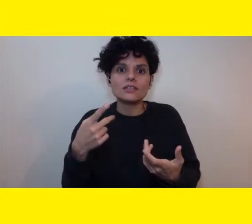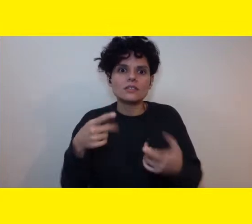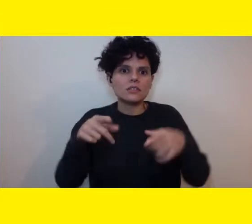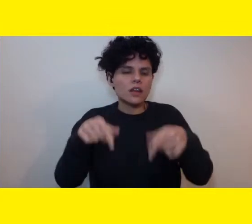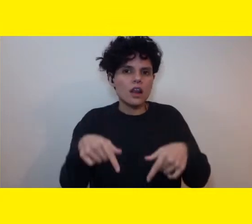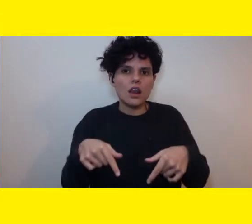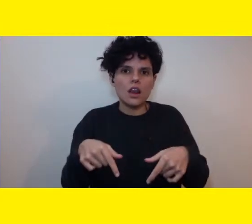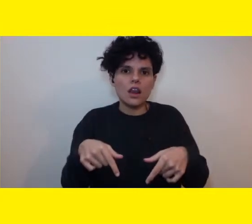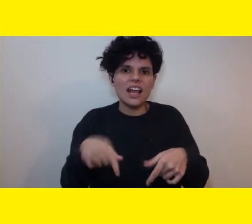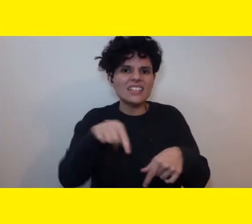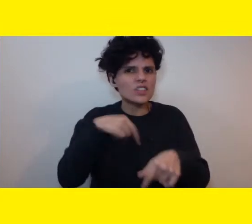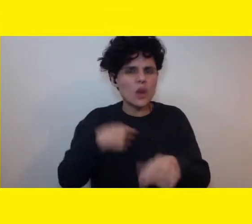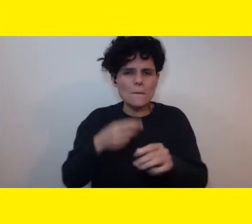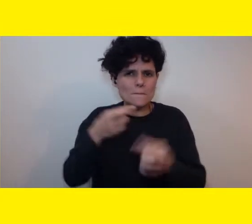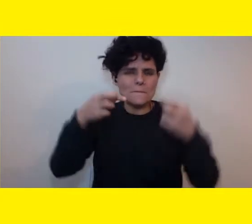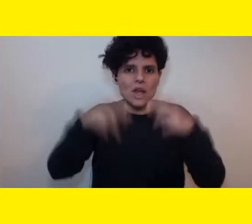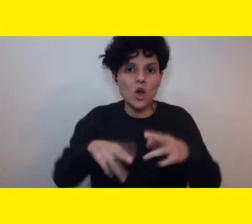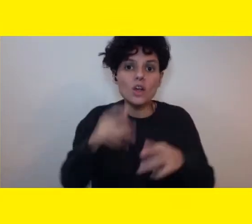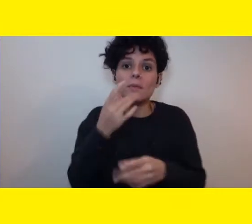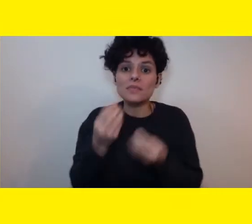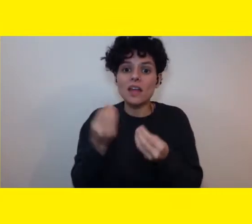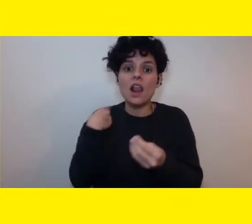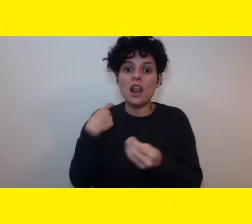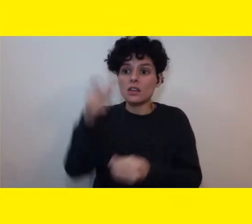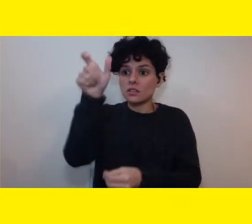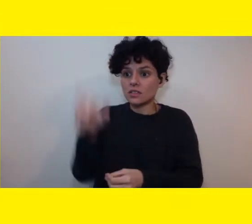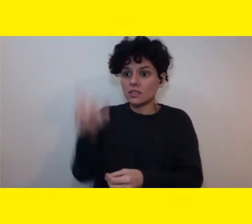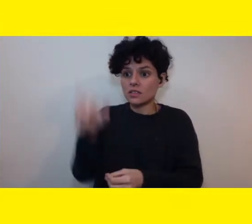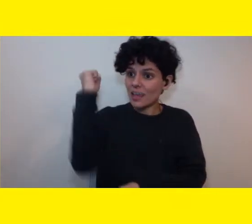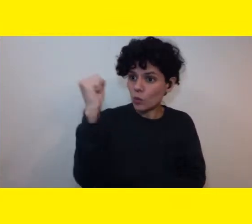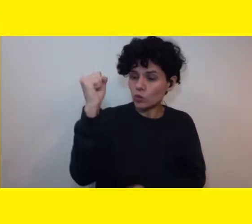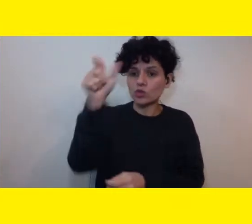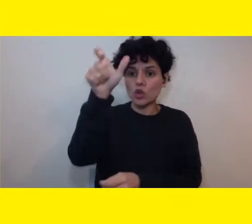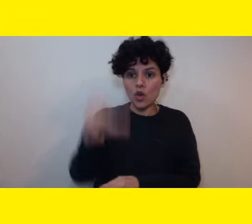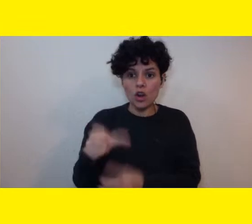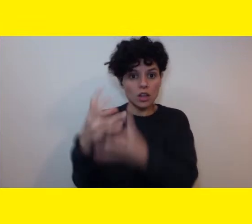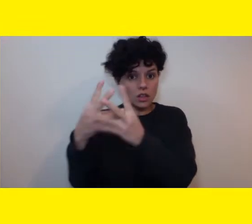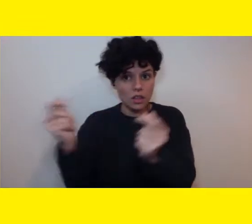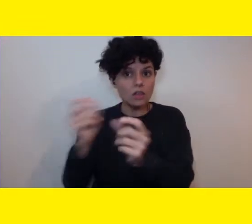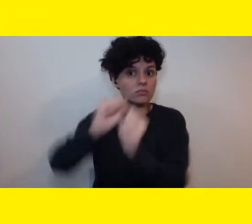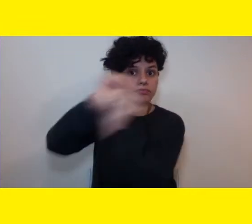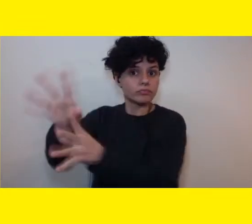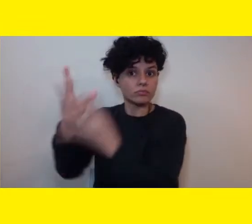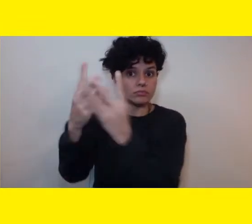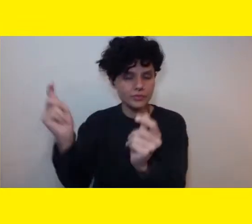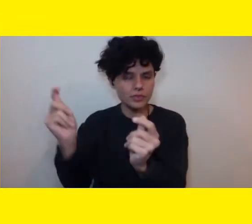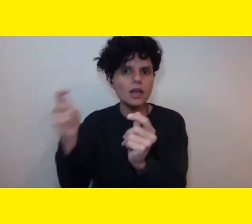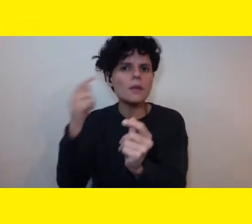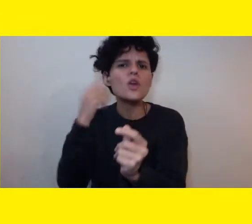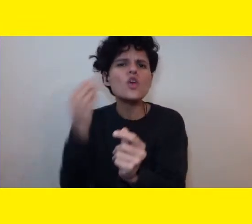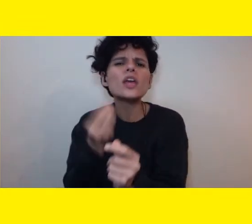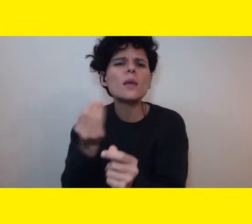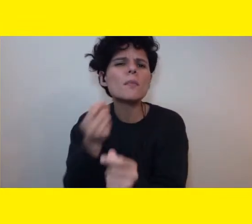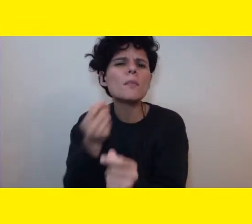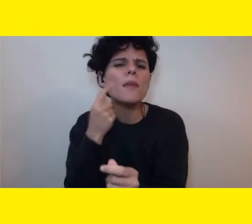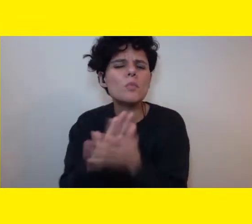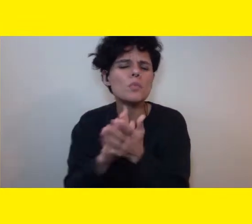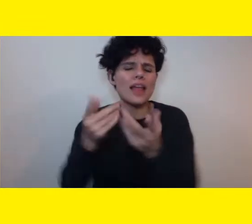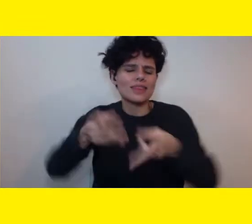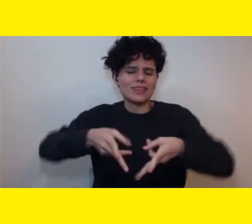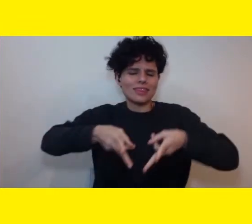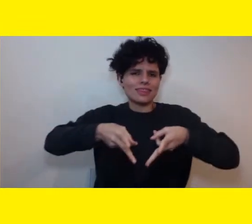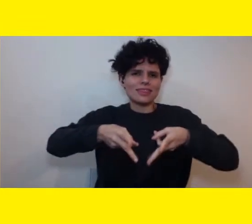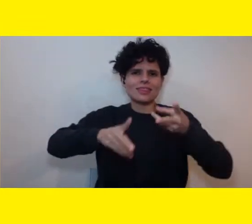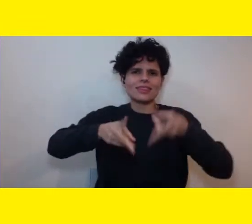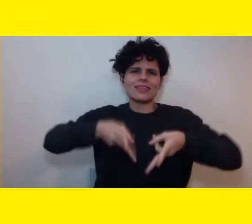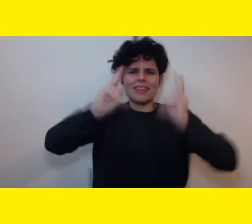que fueron la ejecución y las desapariciones forzadas, según se señalaba. Pero la verdad es que el derecho internacional no establece algún distingo en el tratamiento que